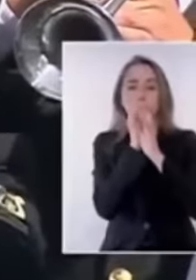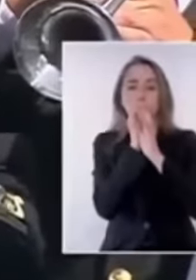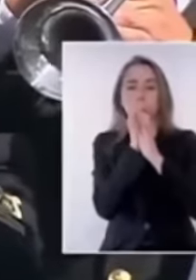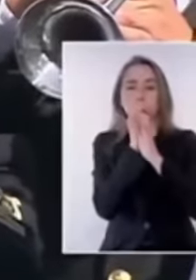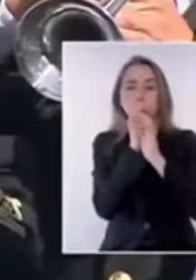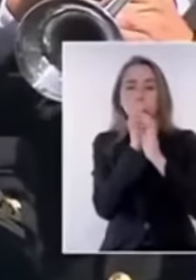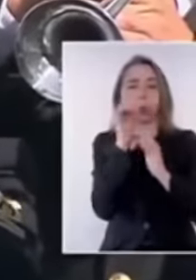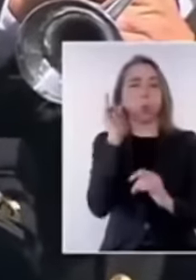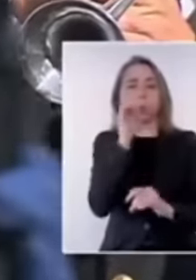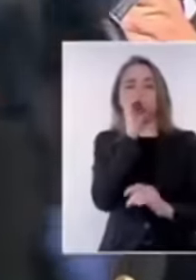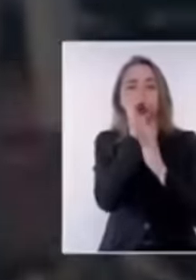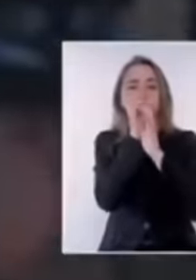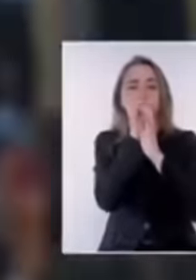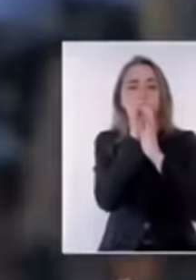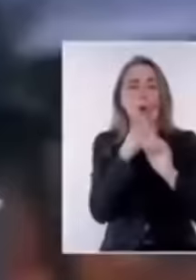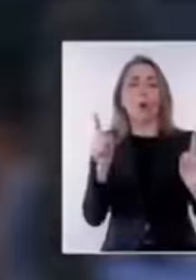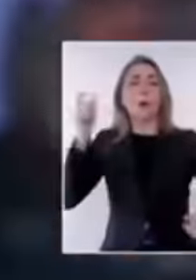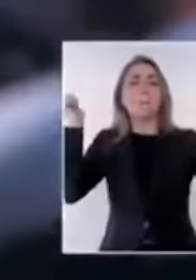Esas cosas nunca van a pasar.